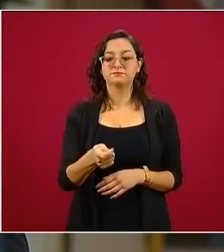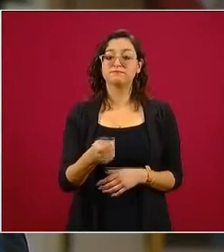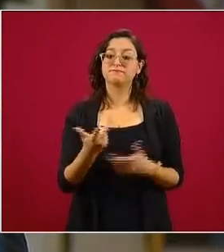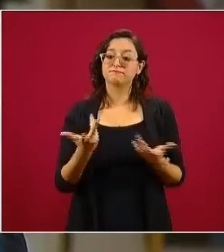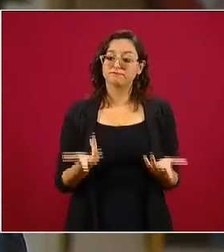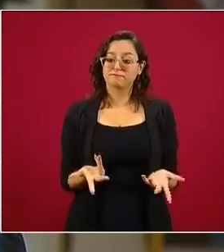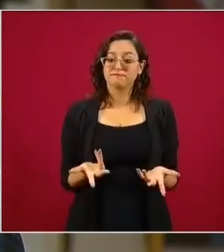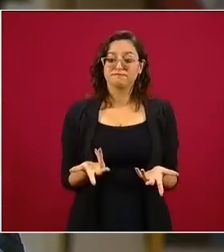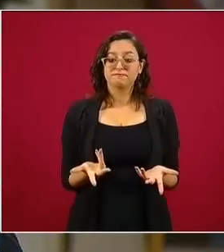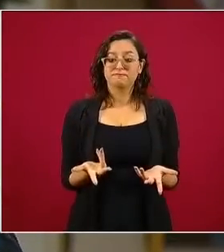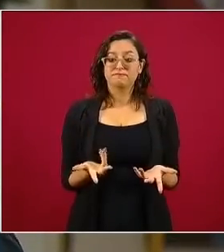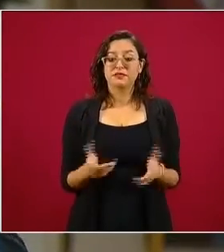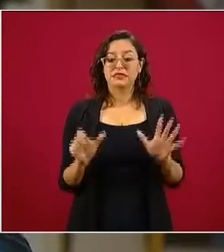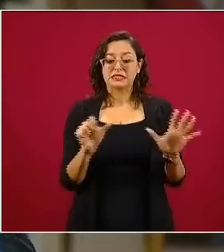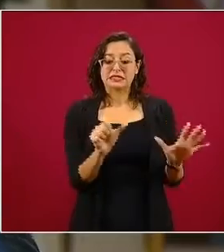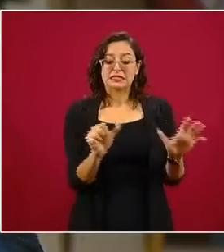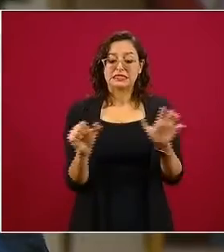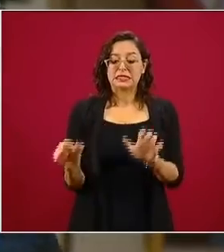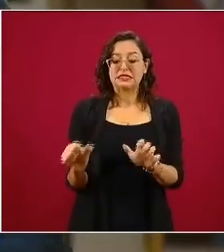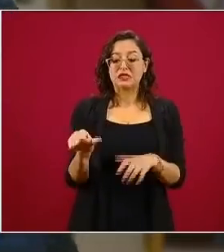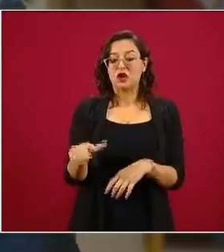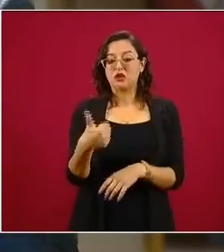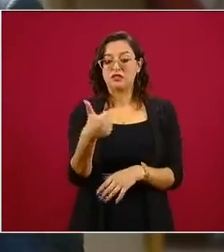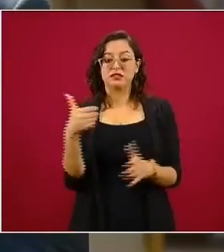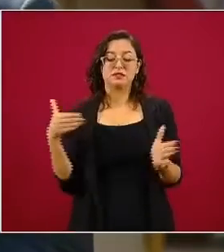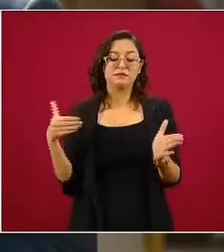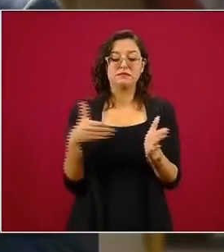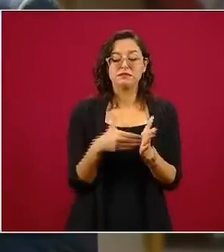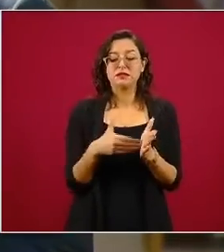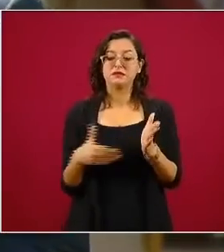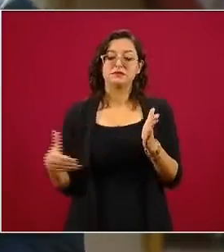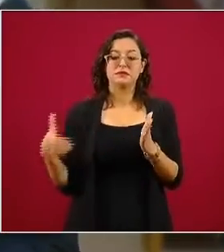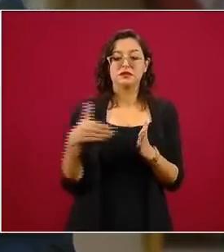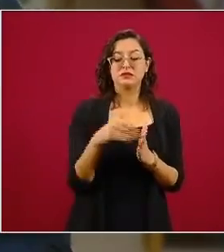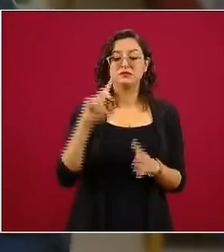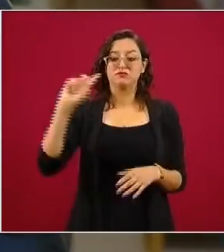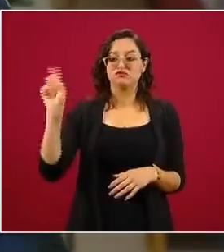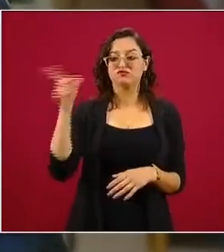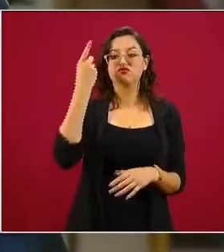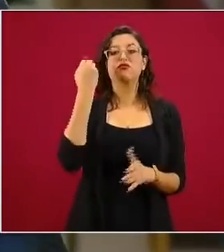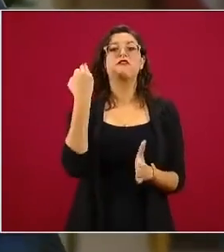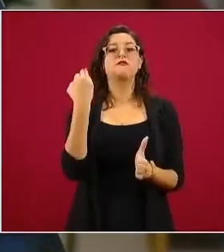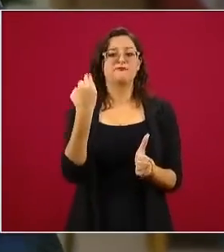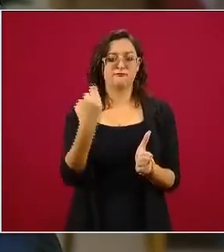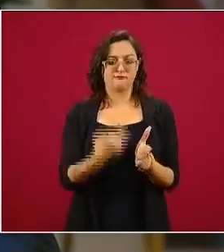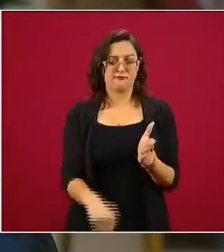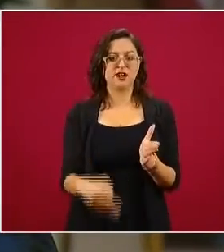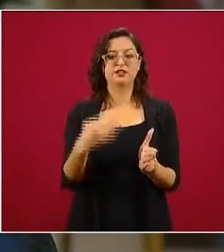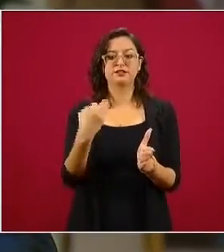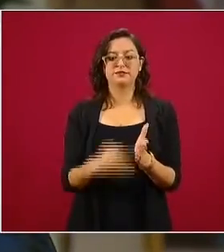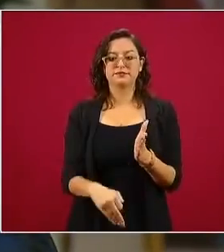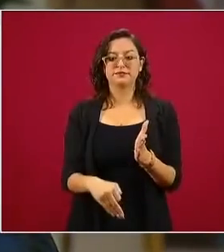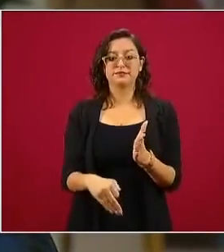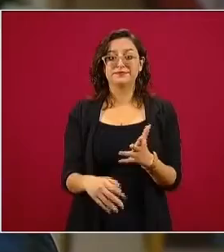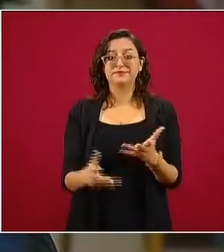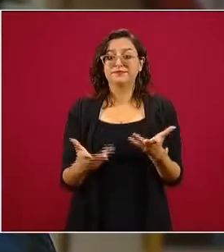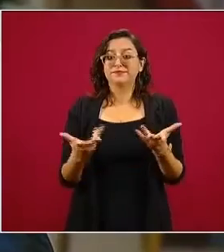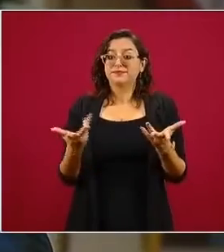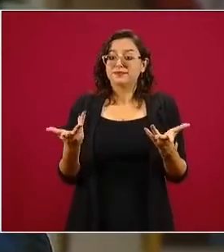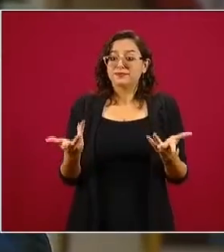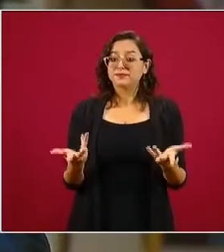déficit de 611 mil millones de dólares, lo cual se